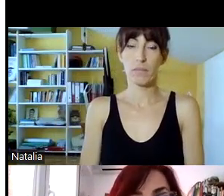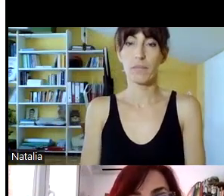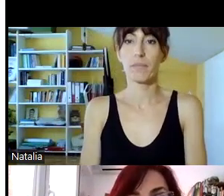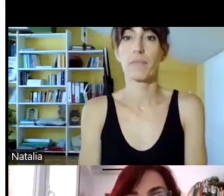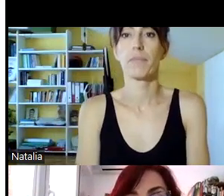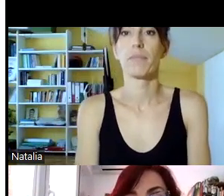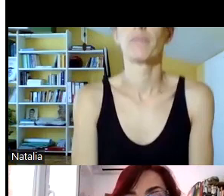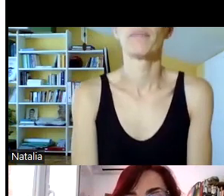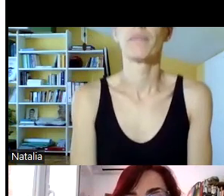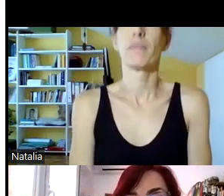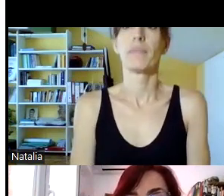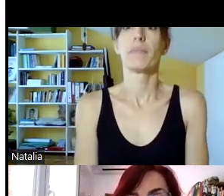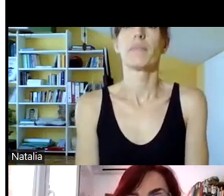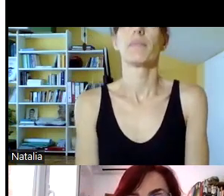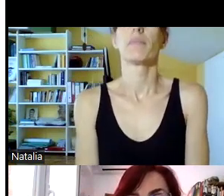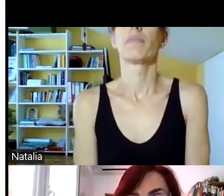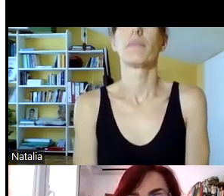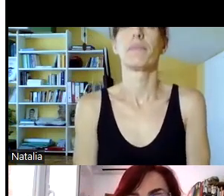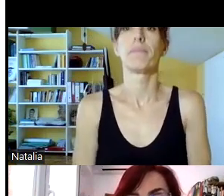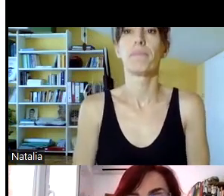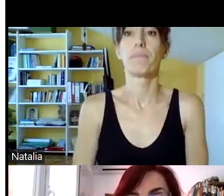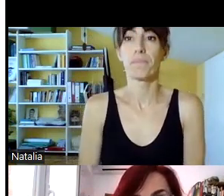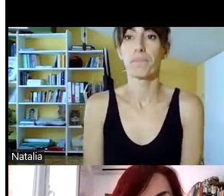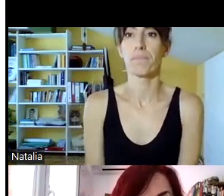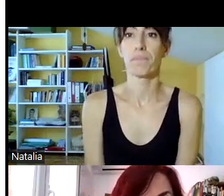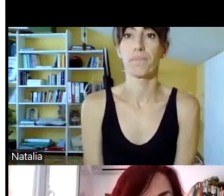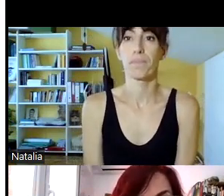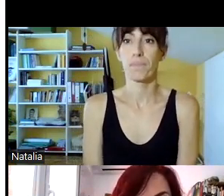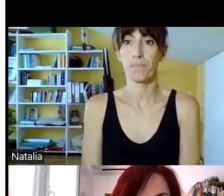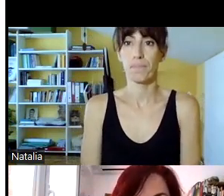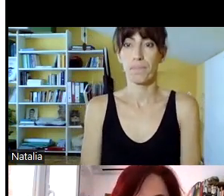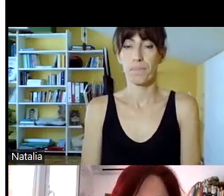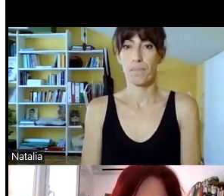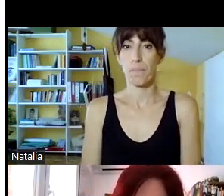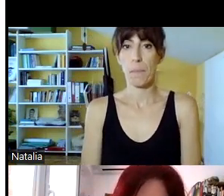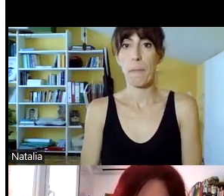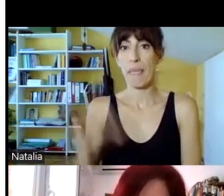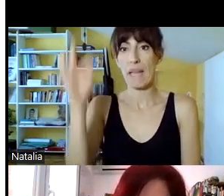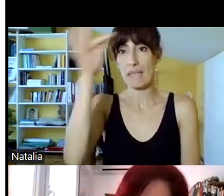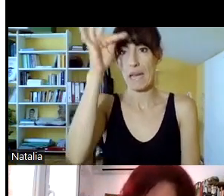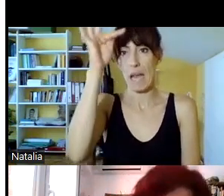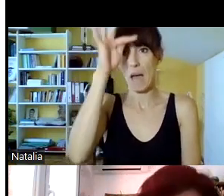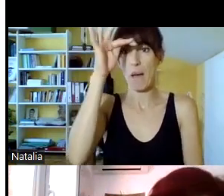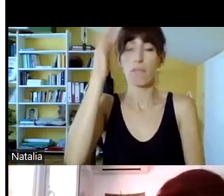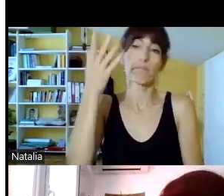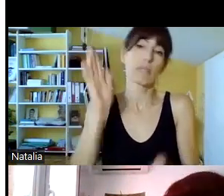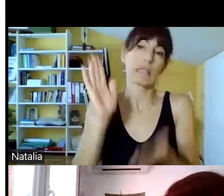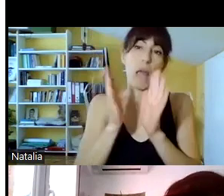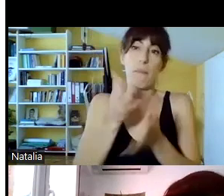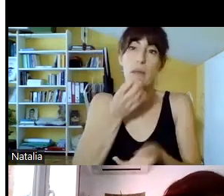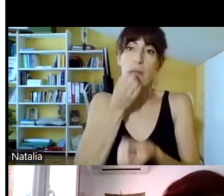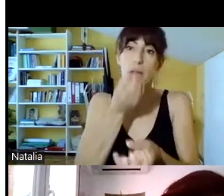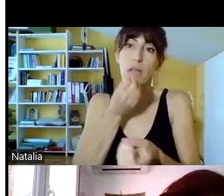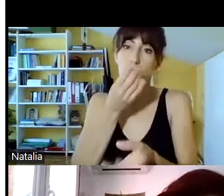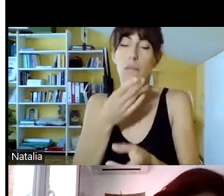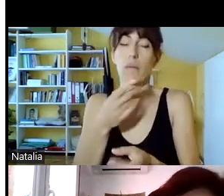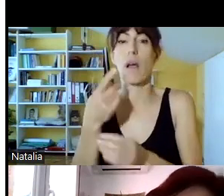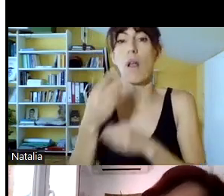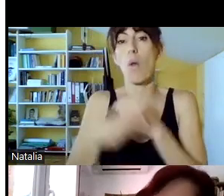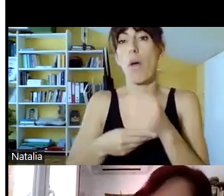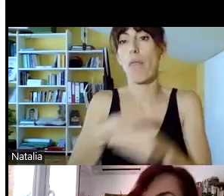Desde el punto de vista individual, la terapia narrativa, que es lo que hablábamos antes, que Trisha